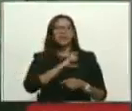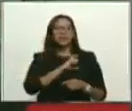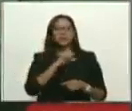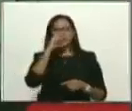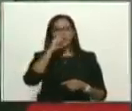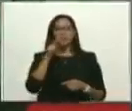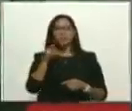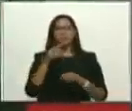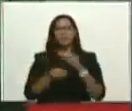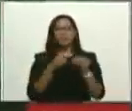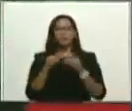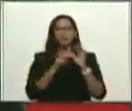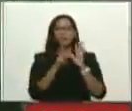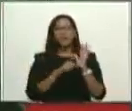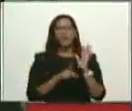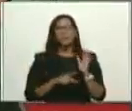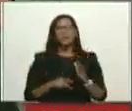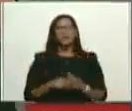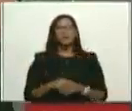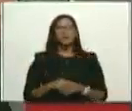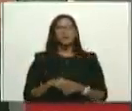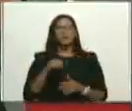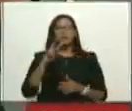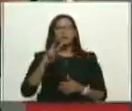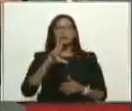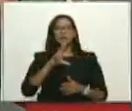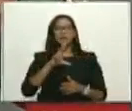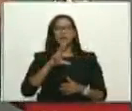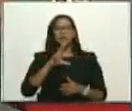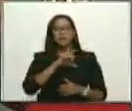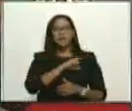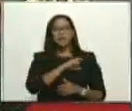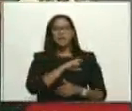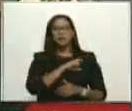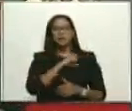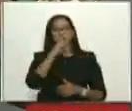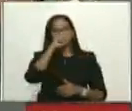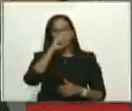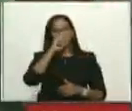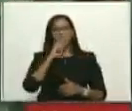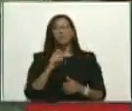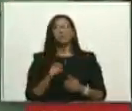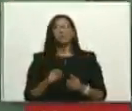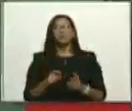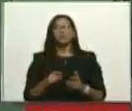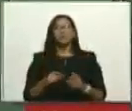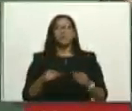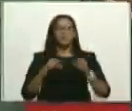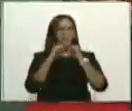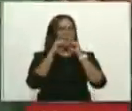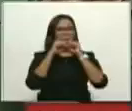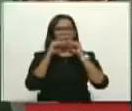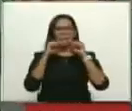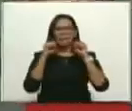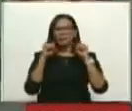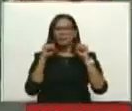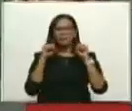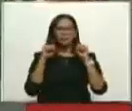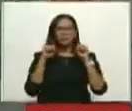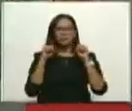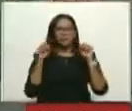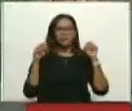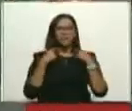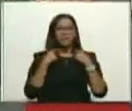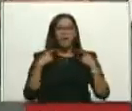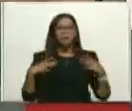preparando tu programa, el 23 de enero de ese año se dio la famosa rueda de prensa de